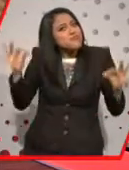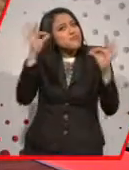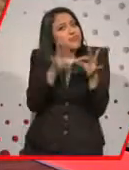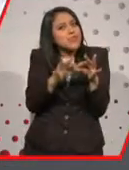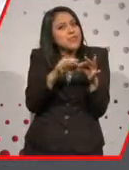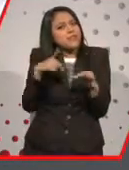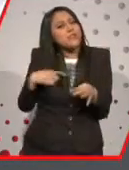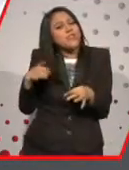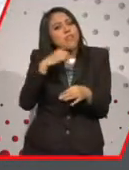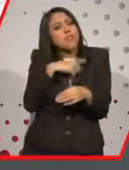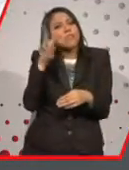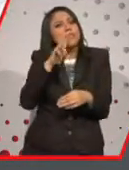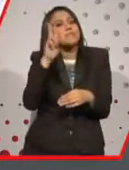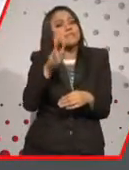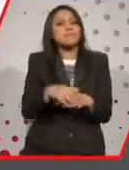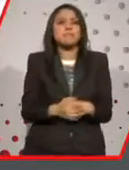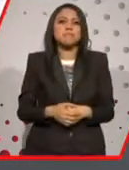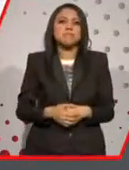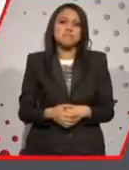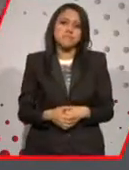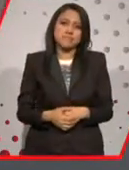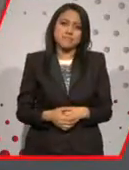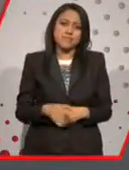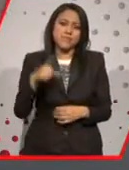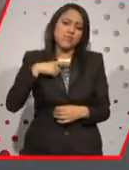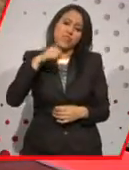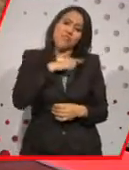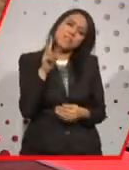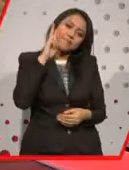que ir a verlo en vivo, porque si se conforma con esto ya no lo hace. Exacto.